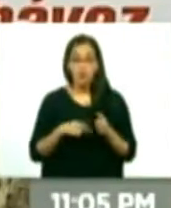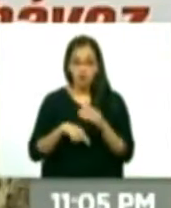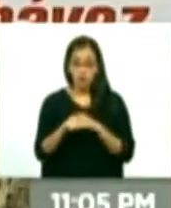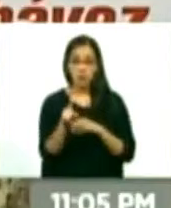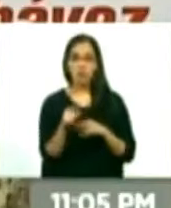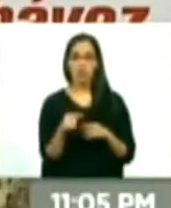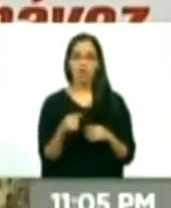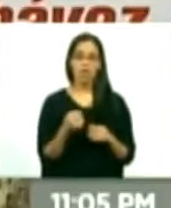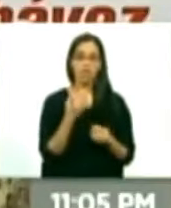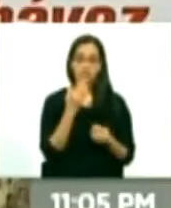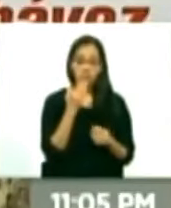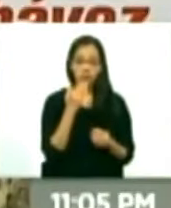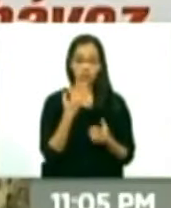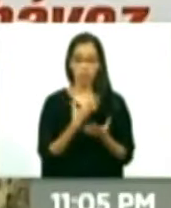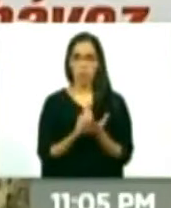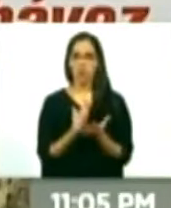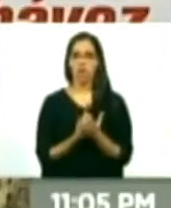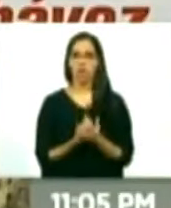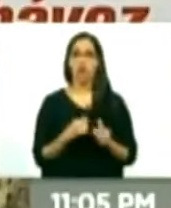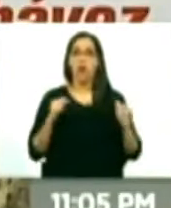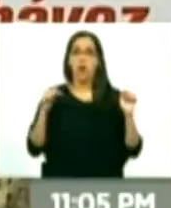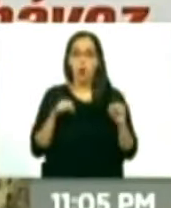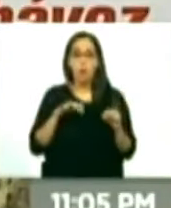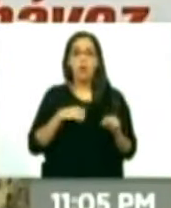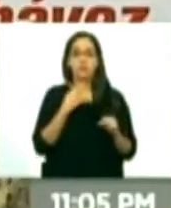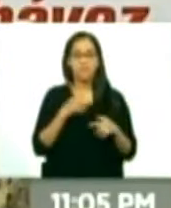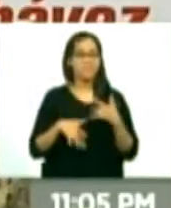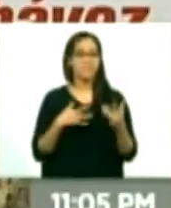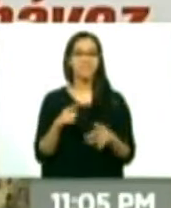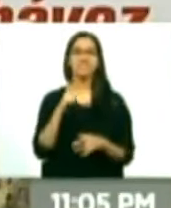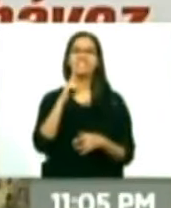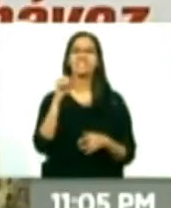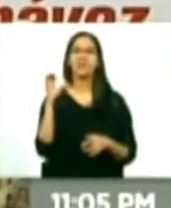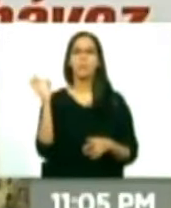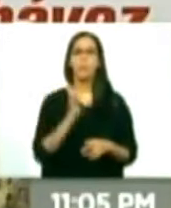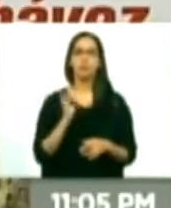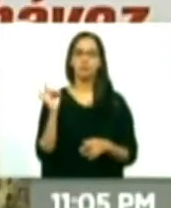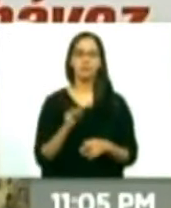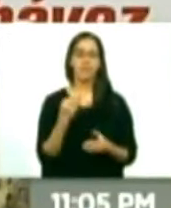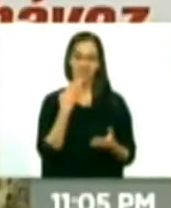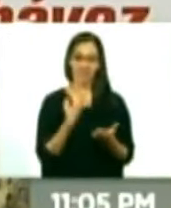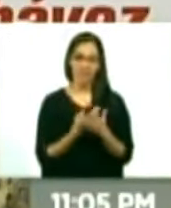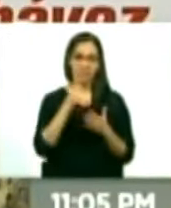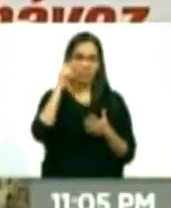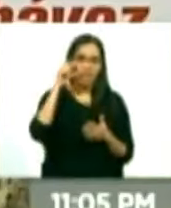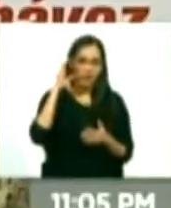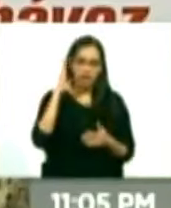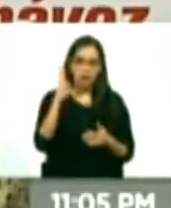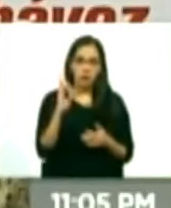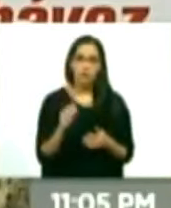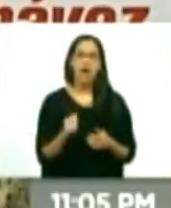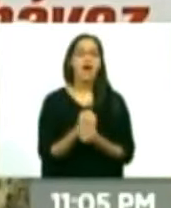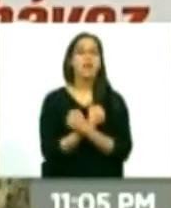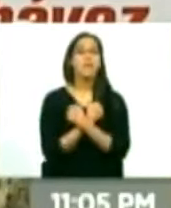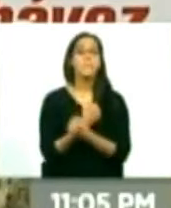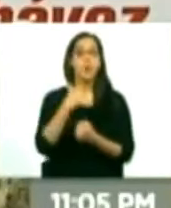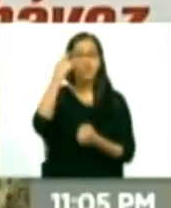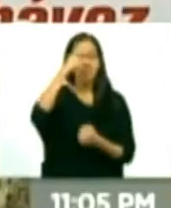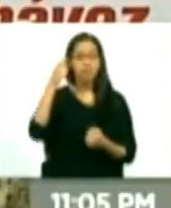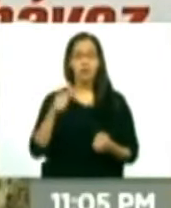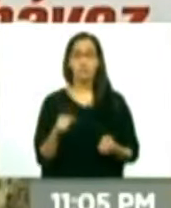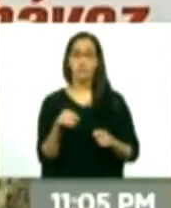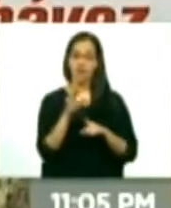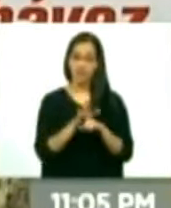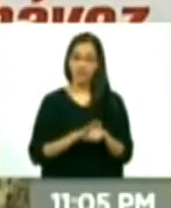vuelta aquí en Monagas. Hoy puedo decir que me siento al 100%, gracias a Dios, al amor del pueblo, al cariño